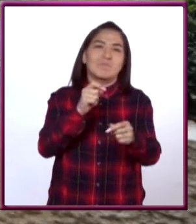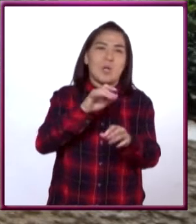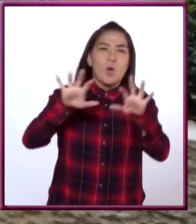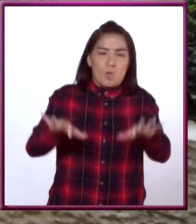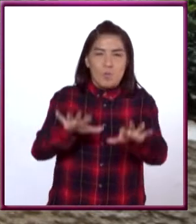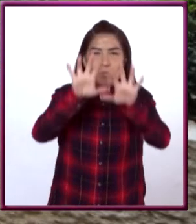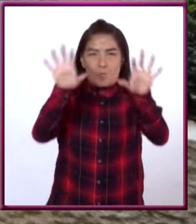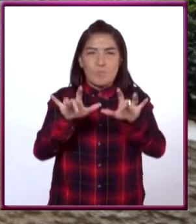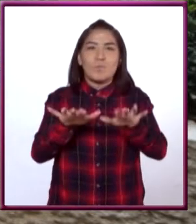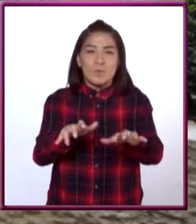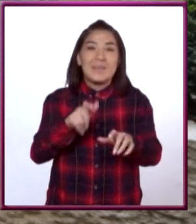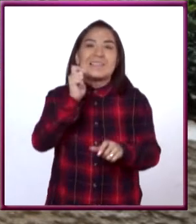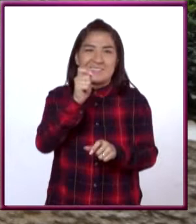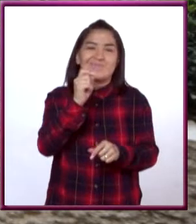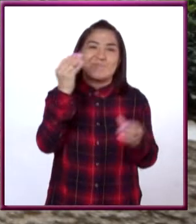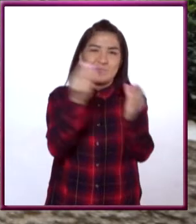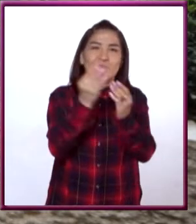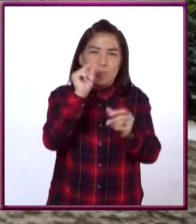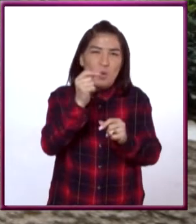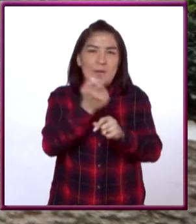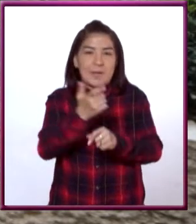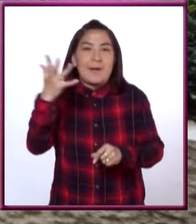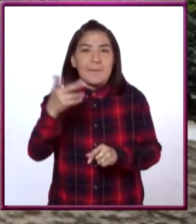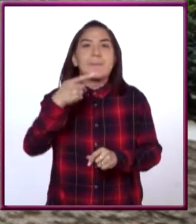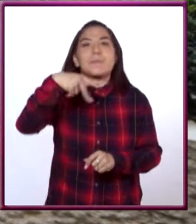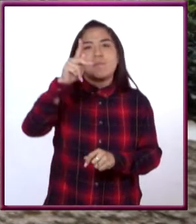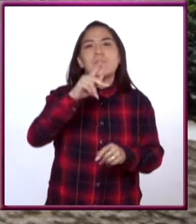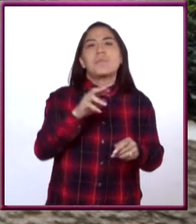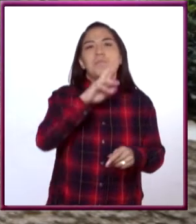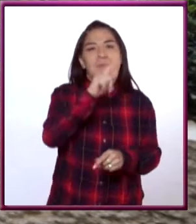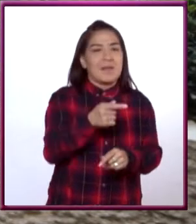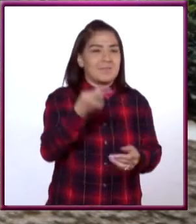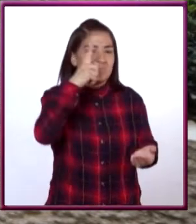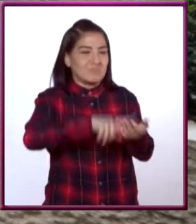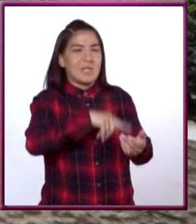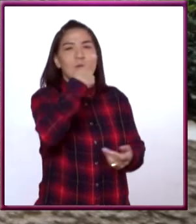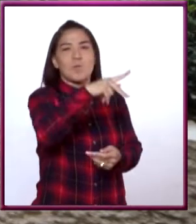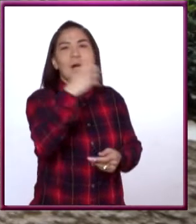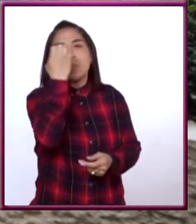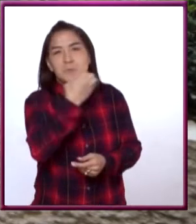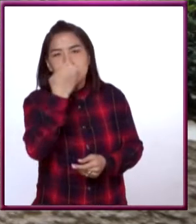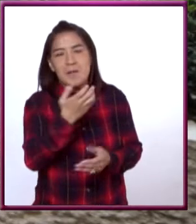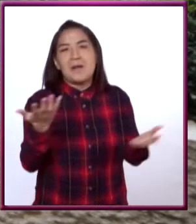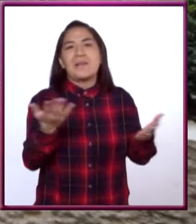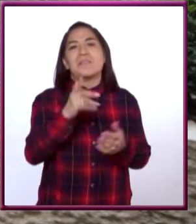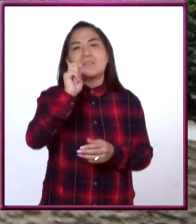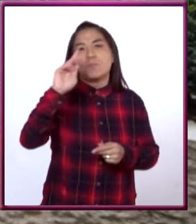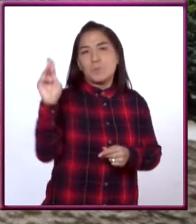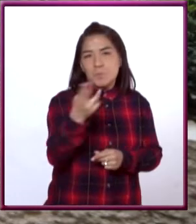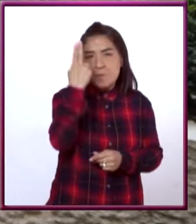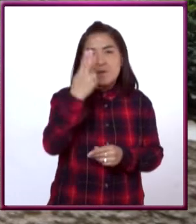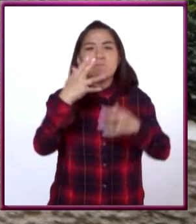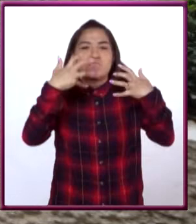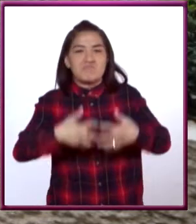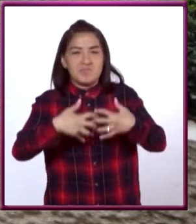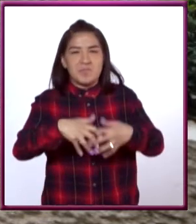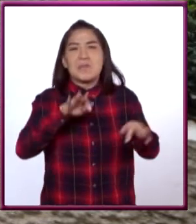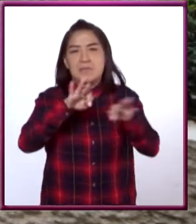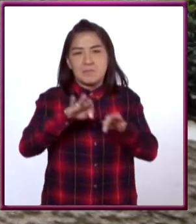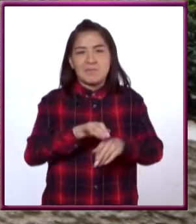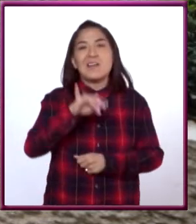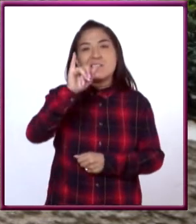el software es un poco caro todavía. Así que es más común que lo compren empresas, escuelas o universidades. Sí,